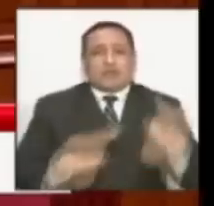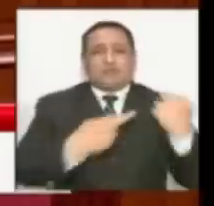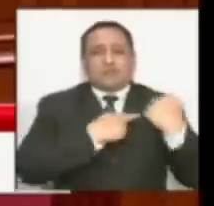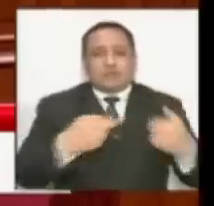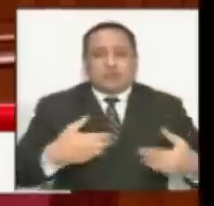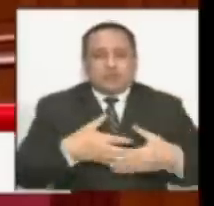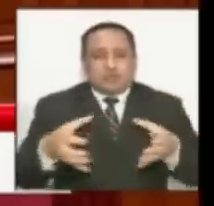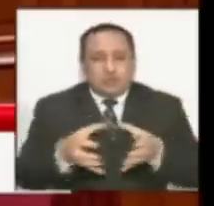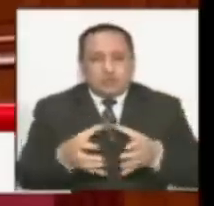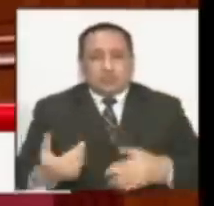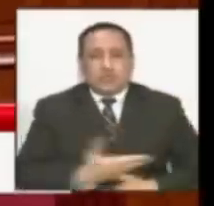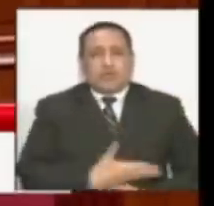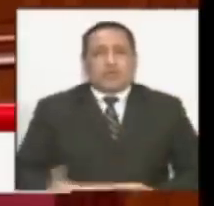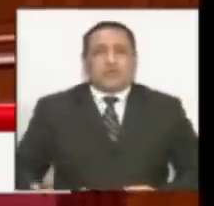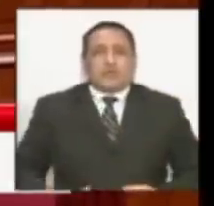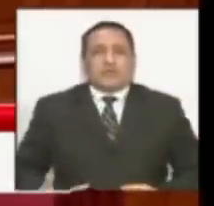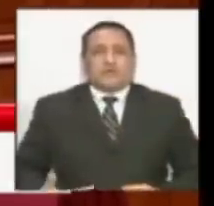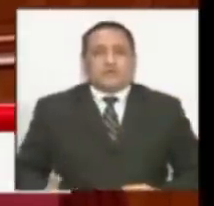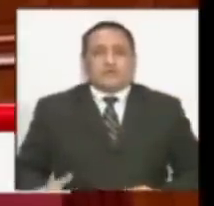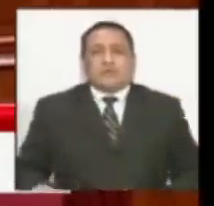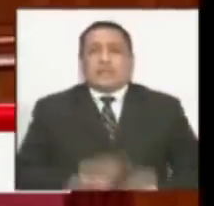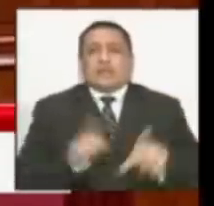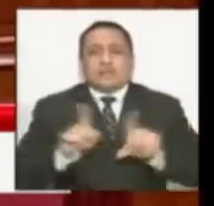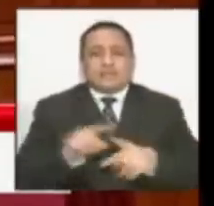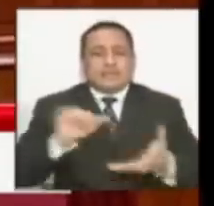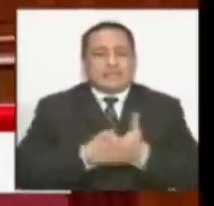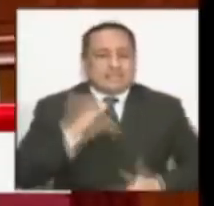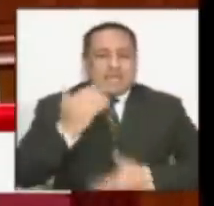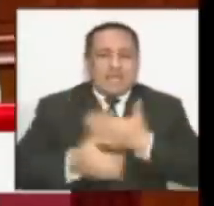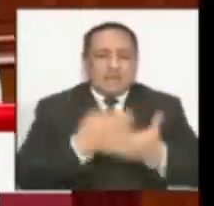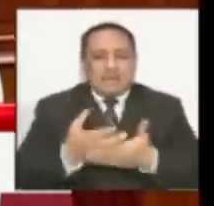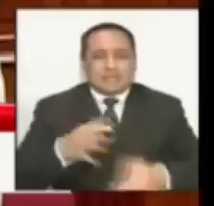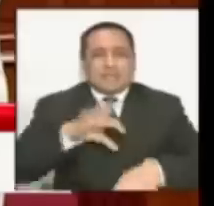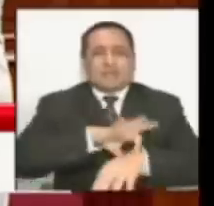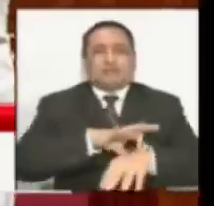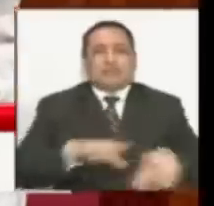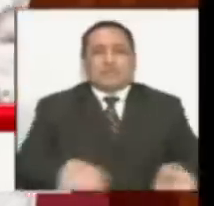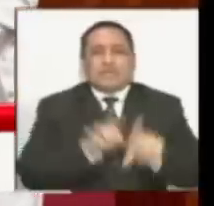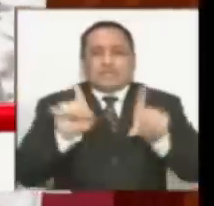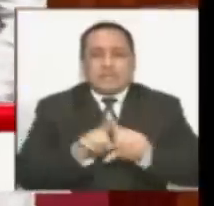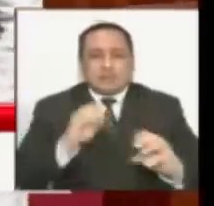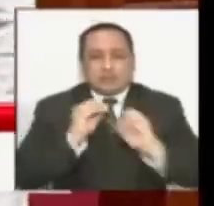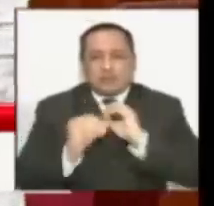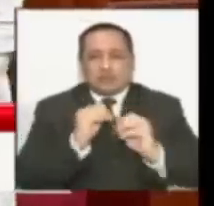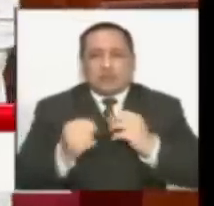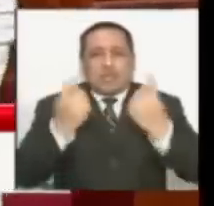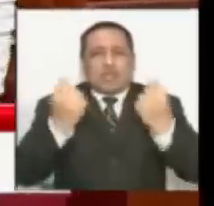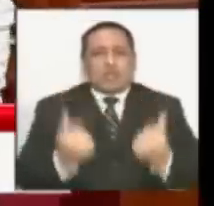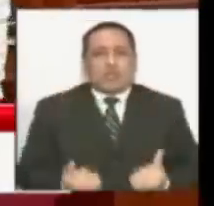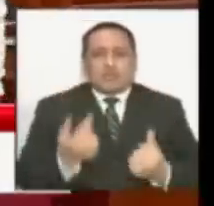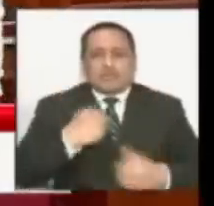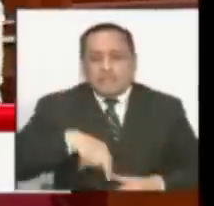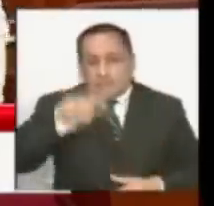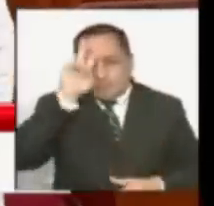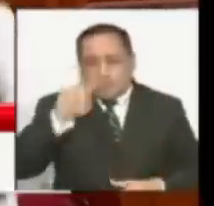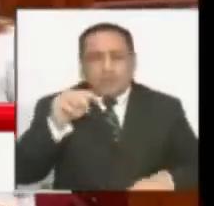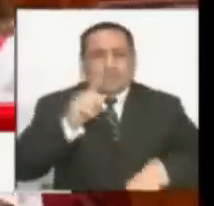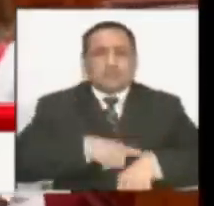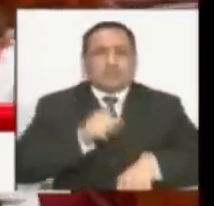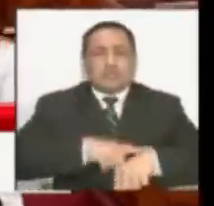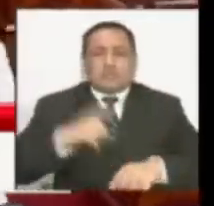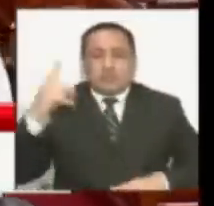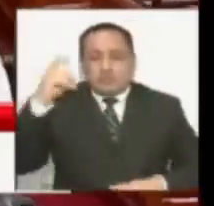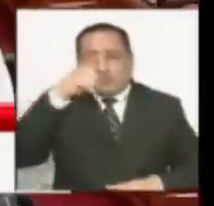Su discurso fue escuchado con atención por sus colegas. Era el líder que se esperaban, el que calmara